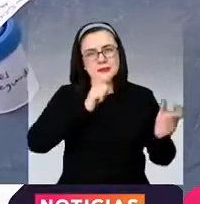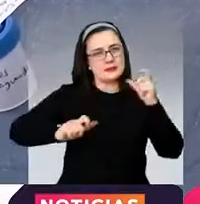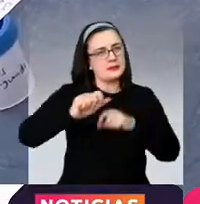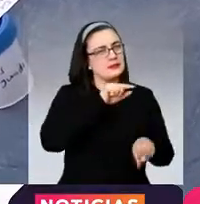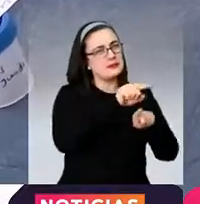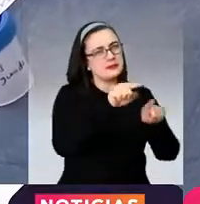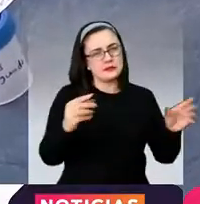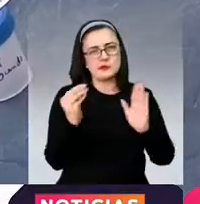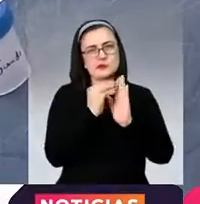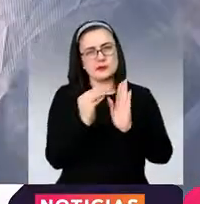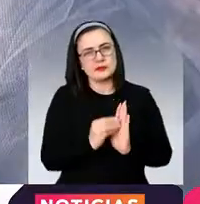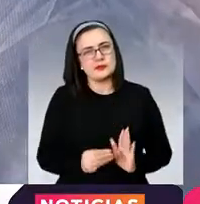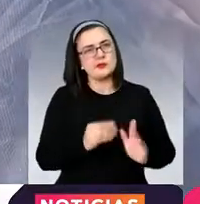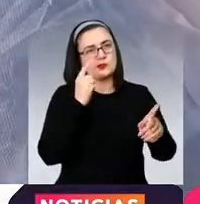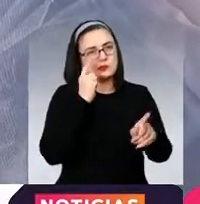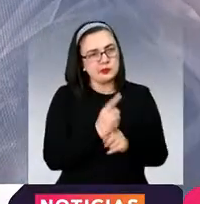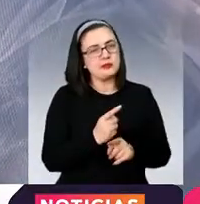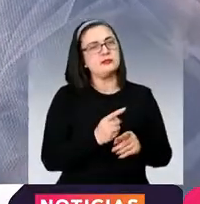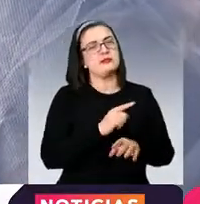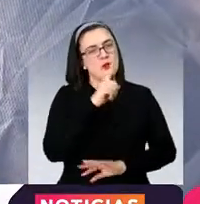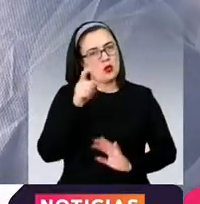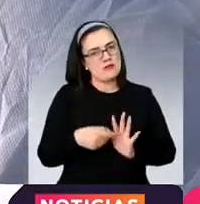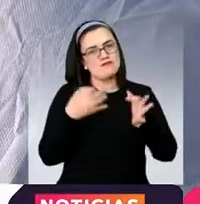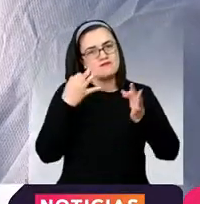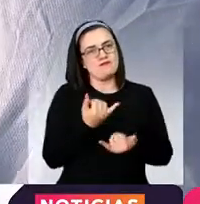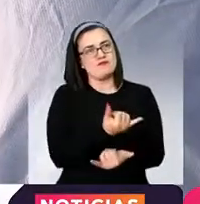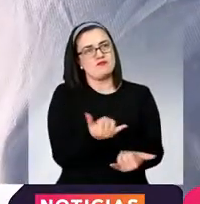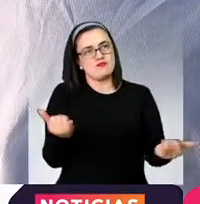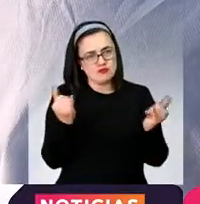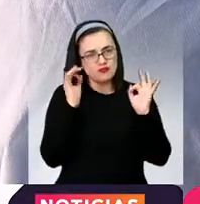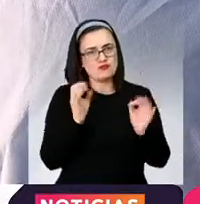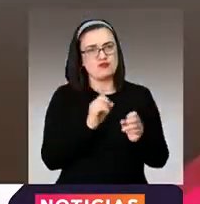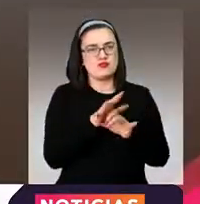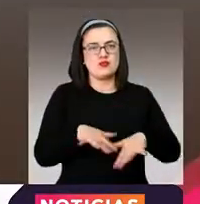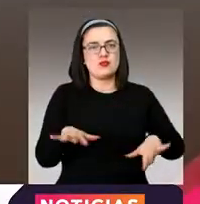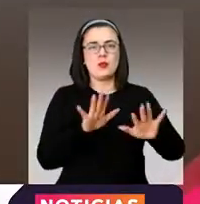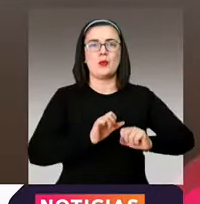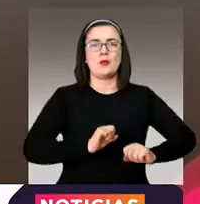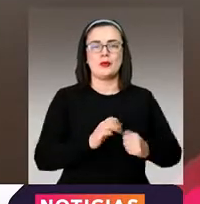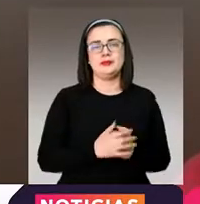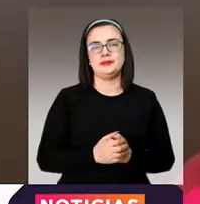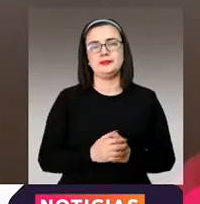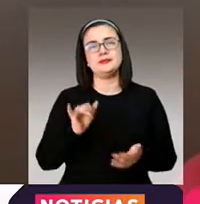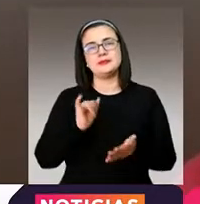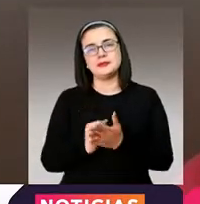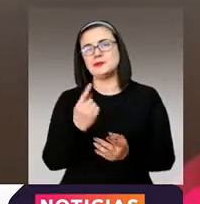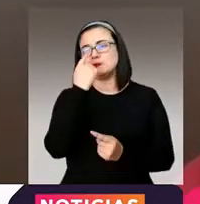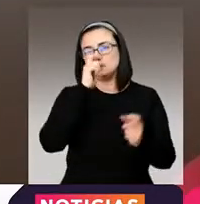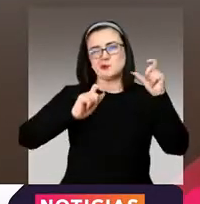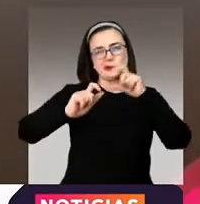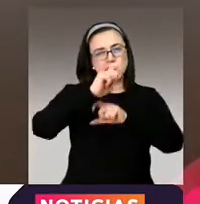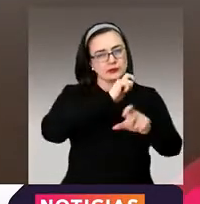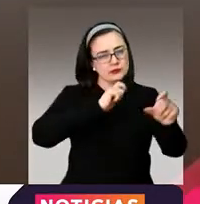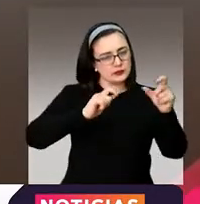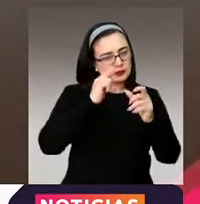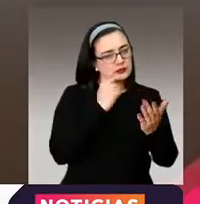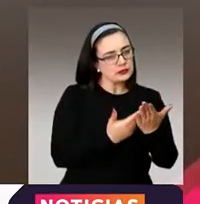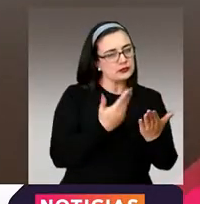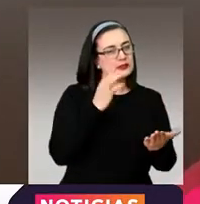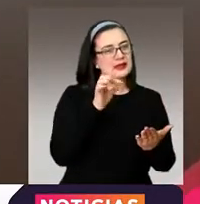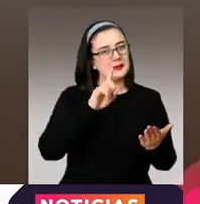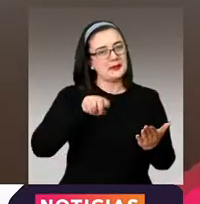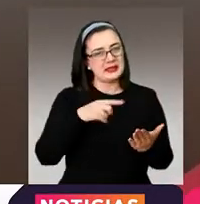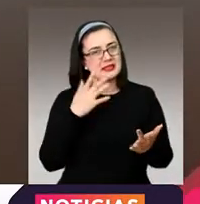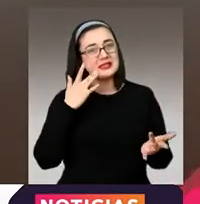determinar de forma amplia el estado real y actual de la pandemia en la ciudad el testeo por parte de la cps es que no es